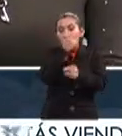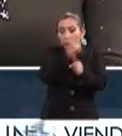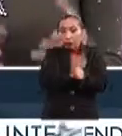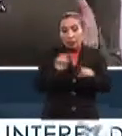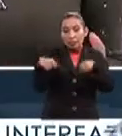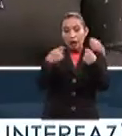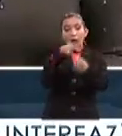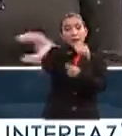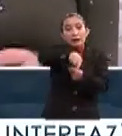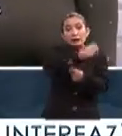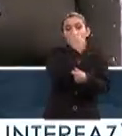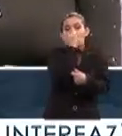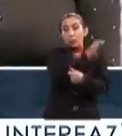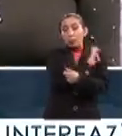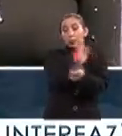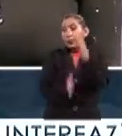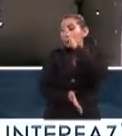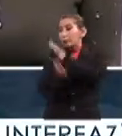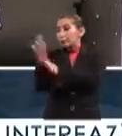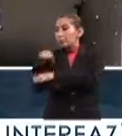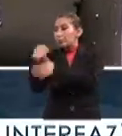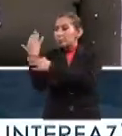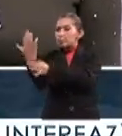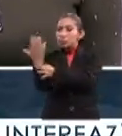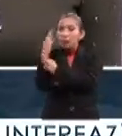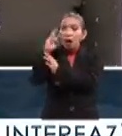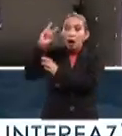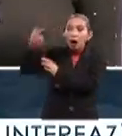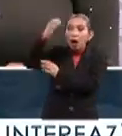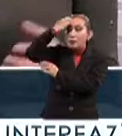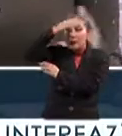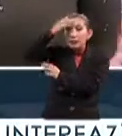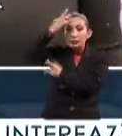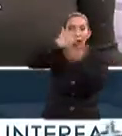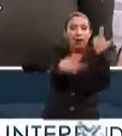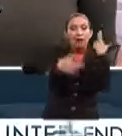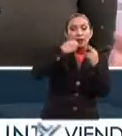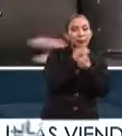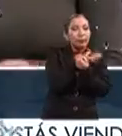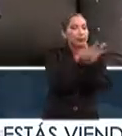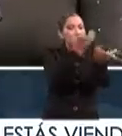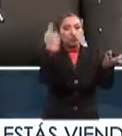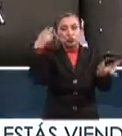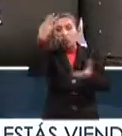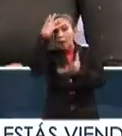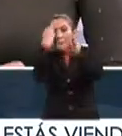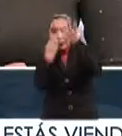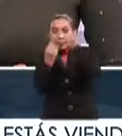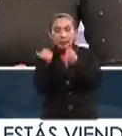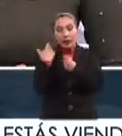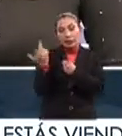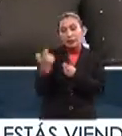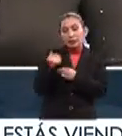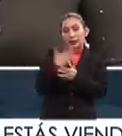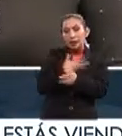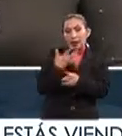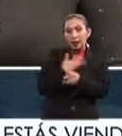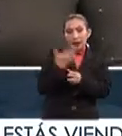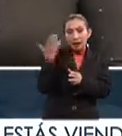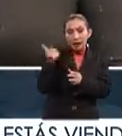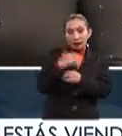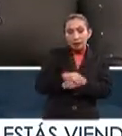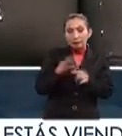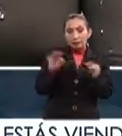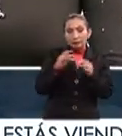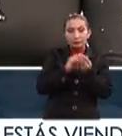oportunidades, que ustedes, los estudiantes, puedan vivir de primera mano y regresar y pues compartir todas estas experiencias y aprendizajes que nos